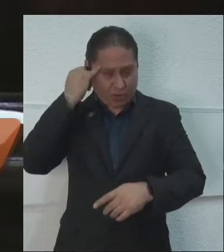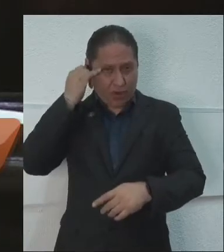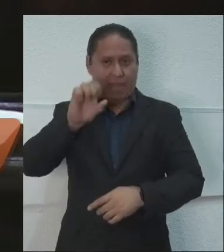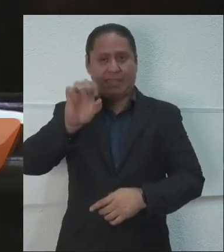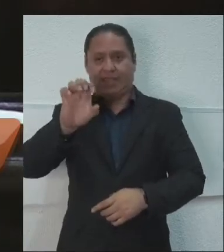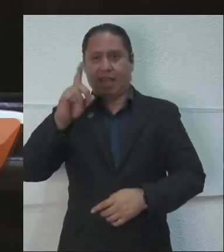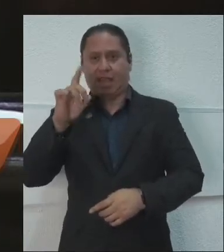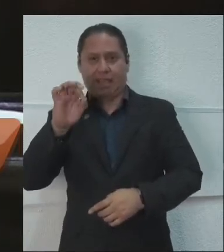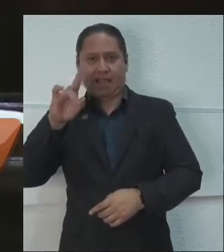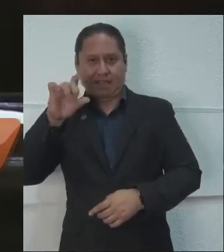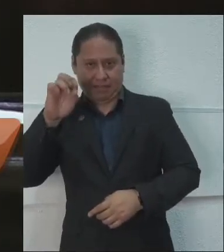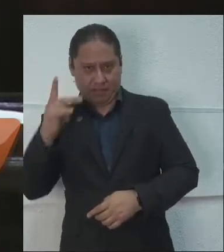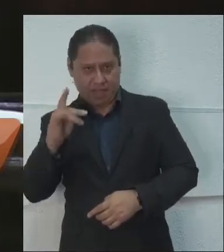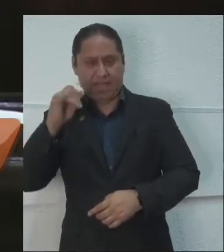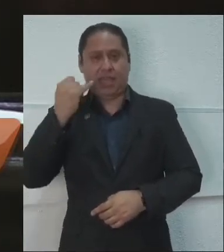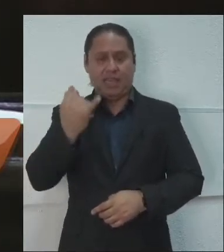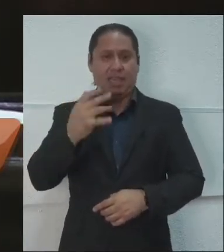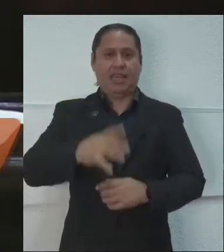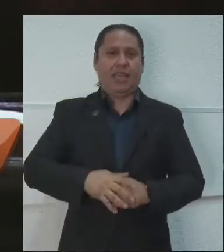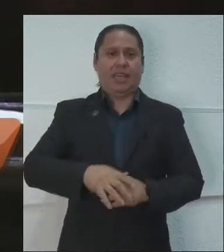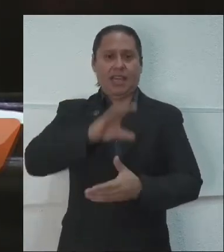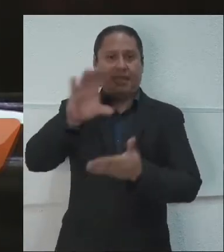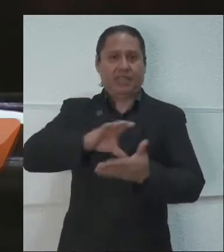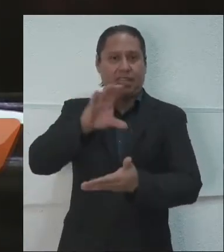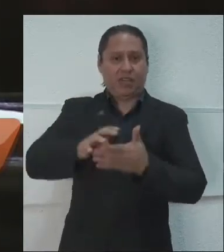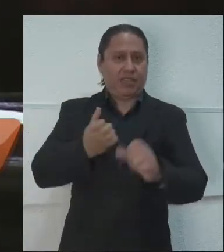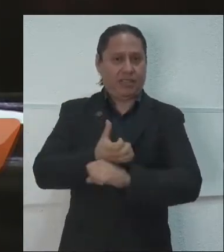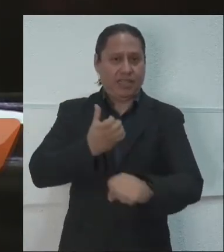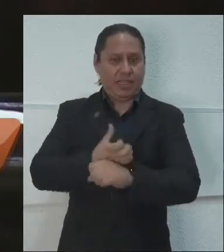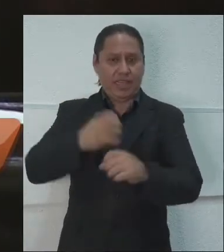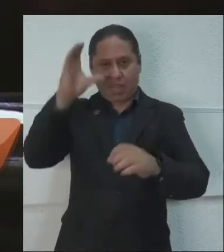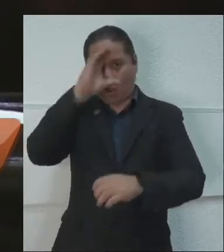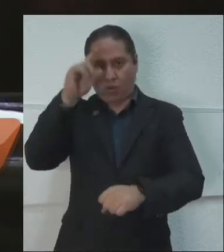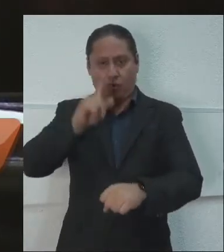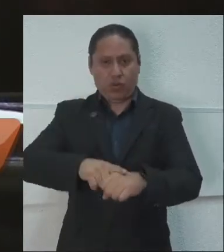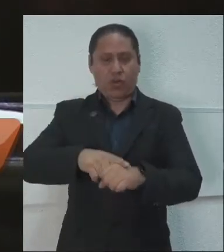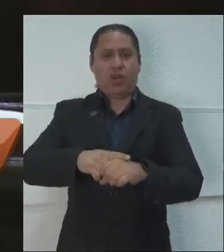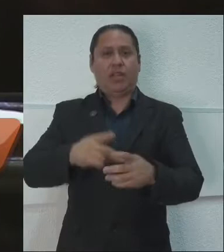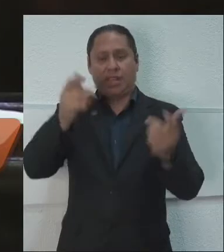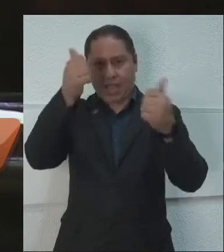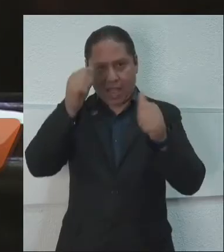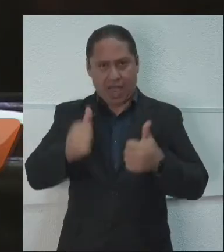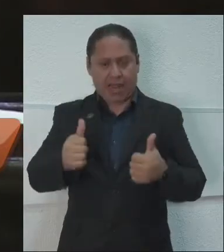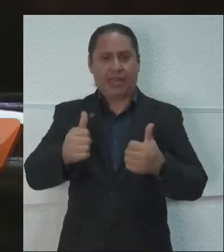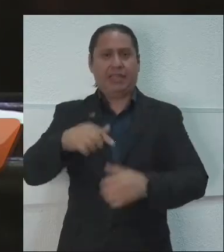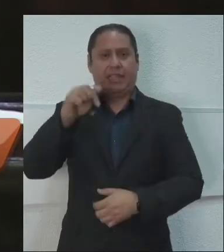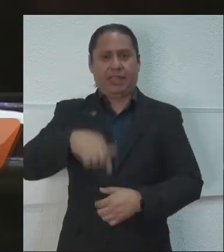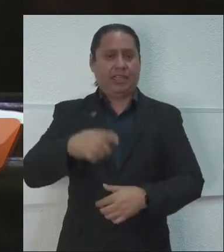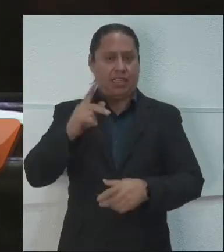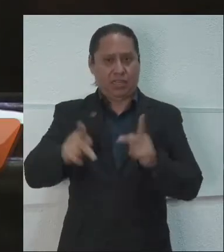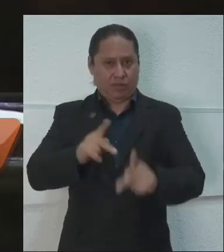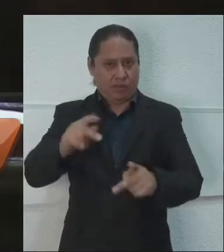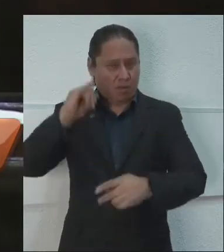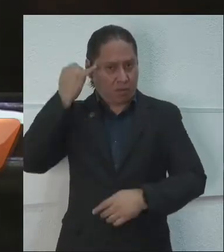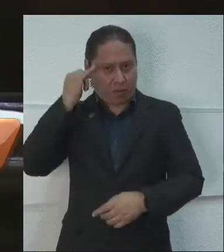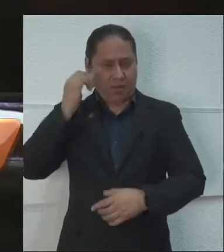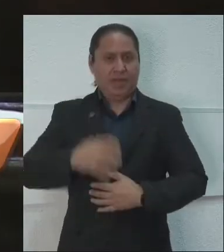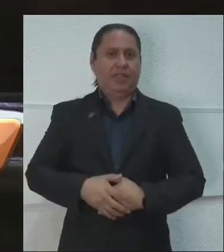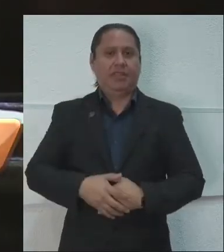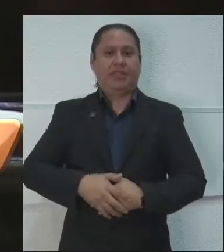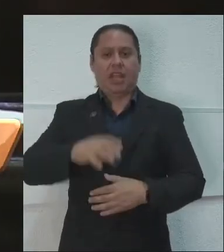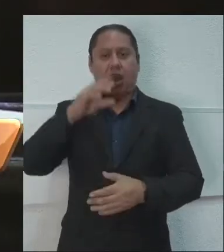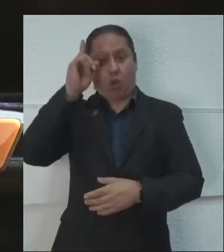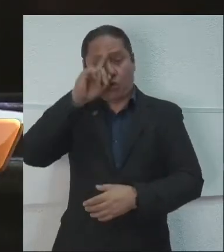y el Centro Estatal de Lenguas, Artes y Literatura Indígenas, CELALI, así como la instancia del